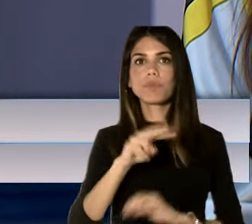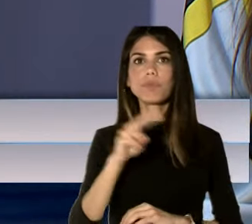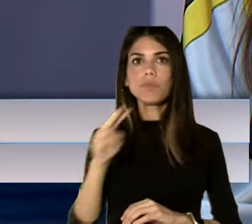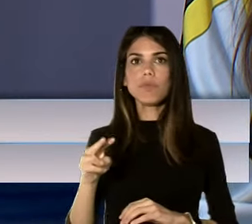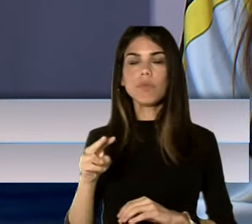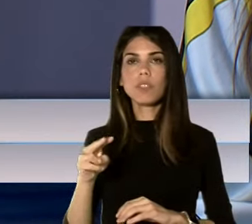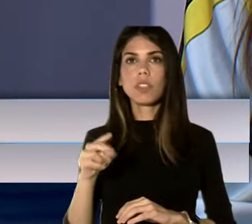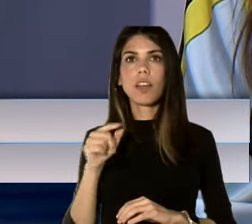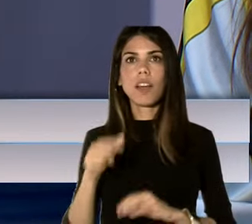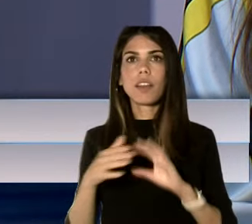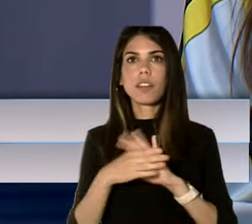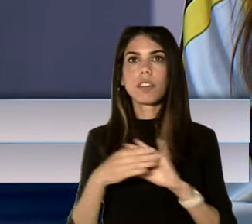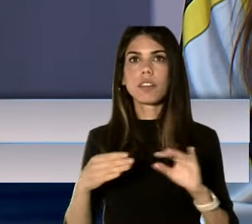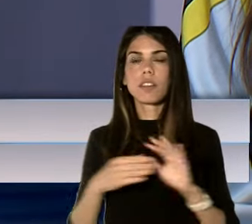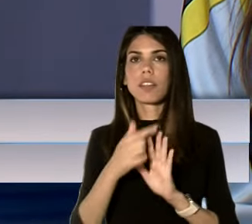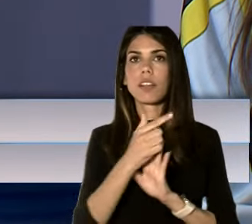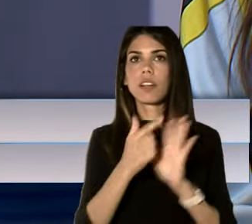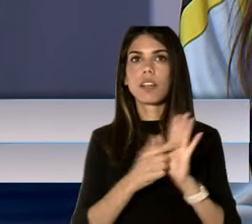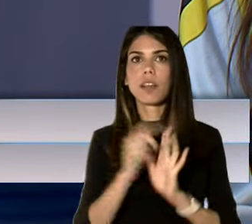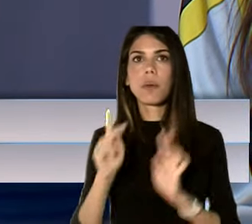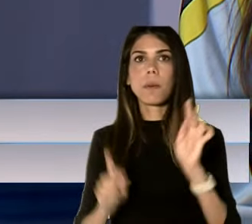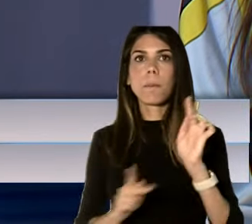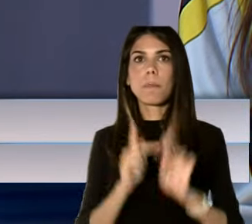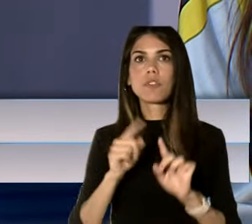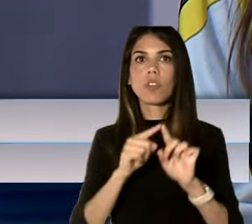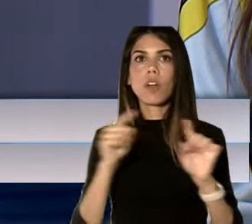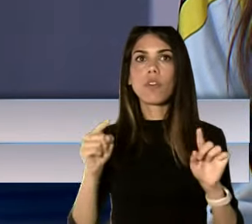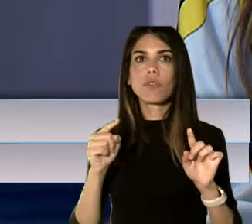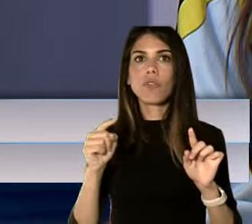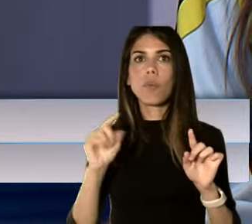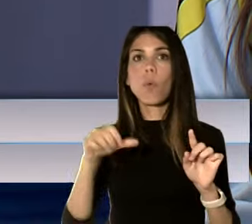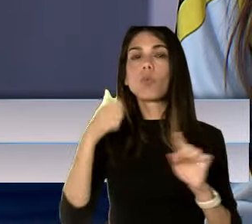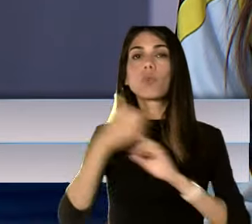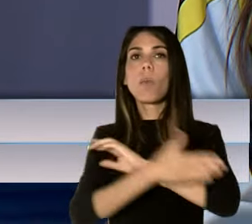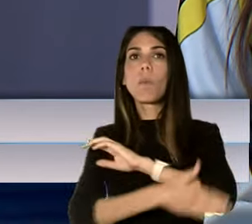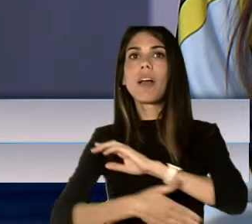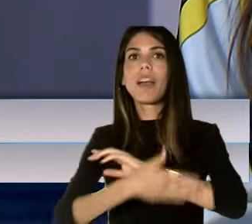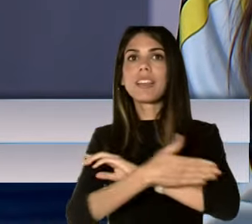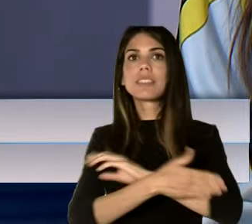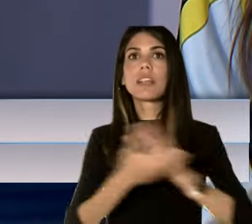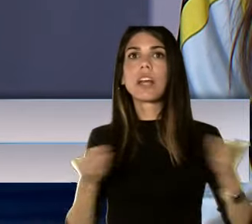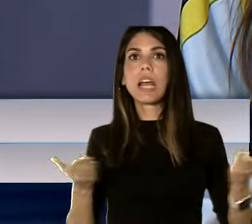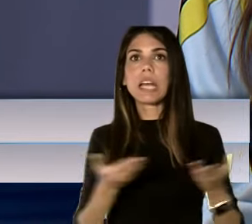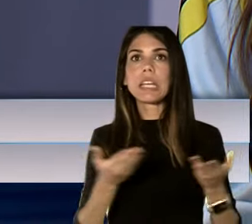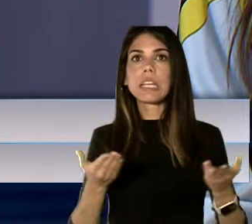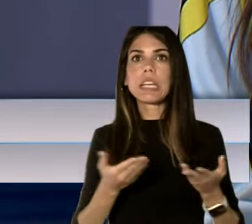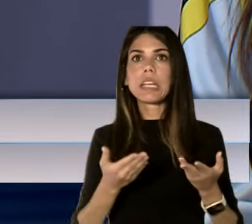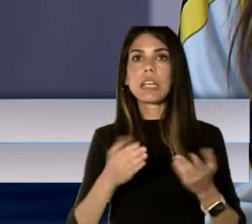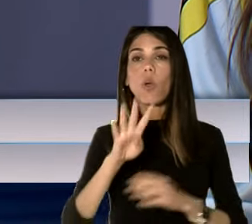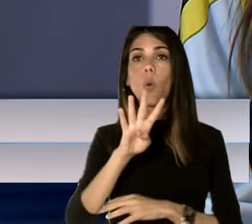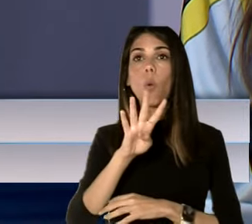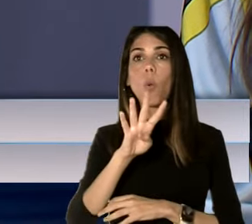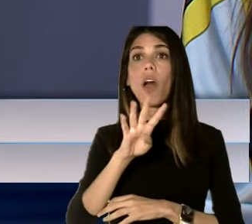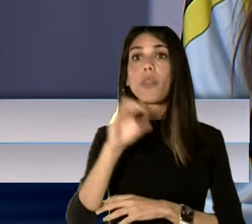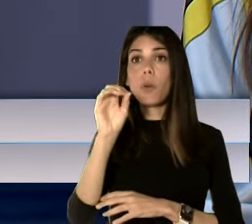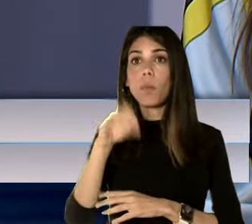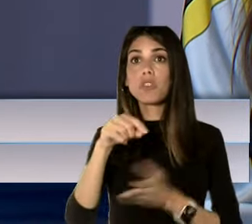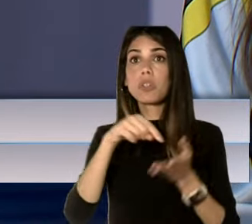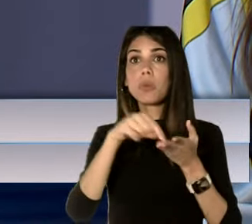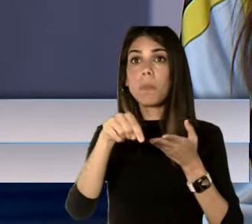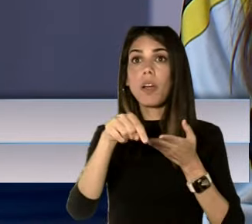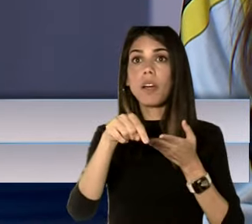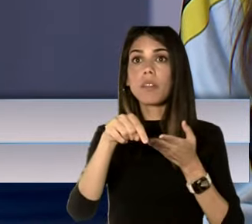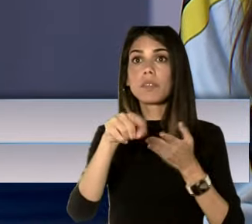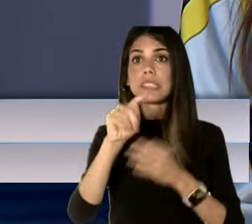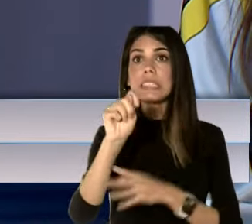la la ley de las personas que vienen de fuera de Puerto Rico y tiene un incentivo de pagar un 4% de cómo se